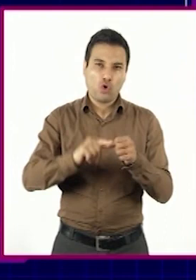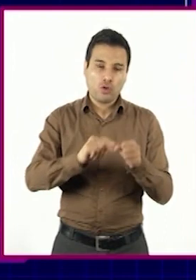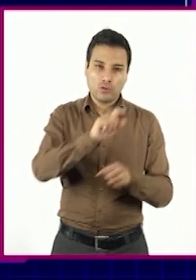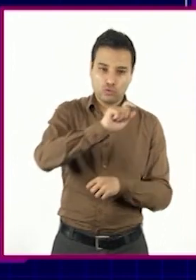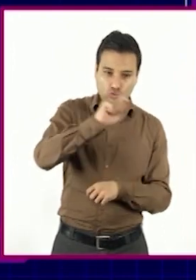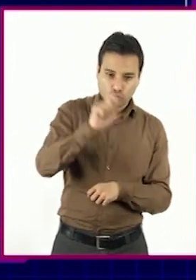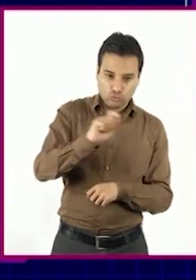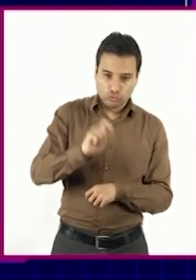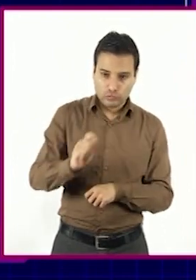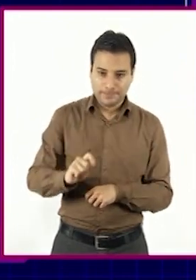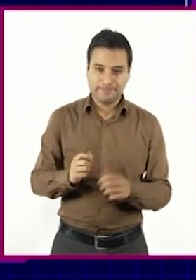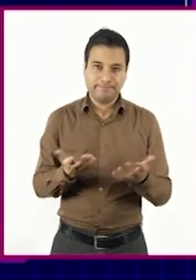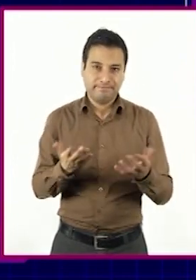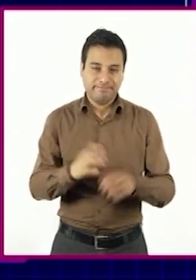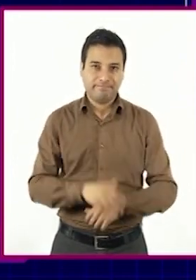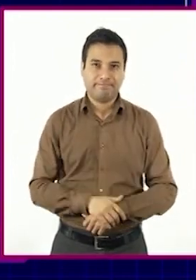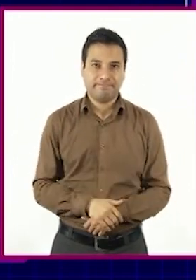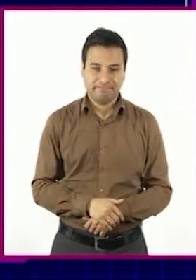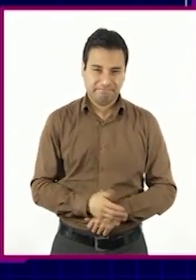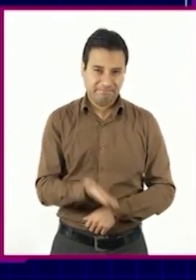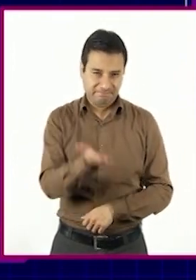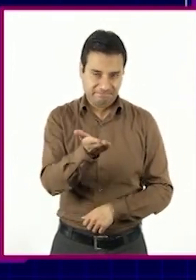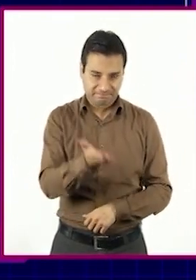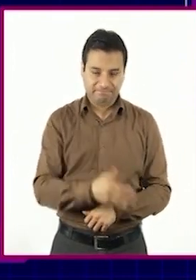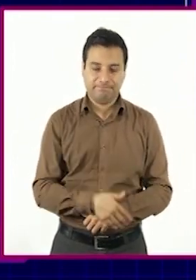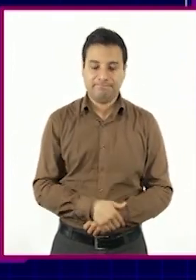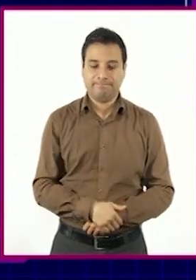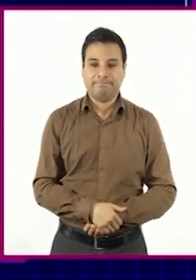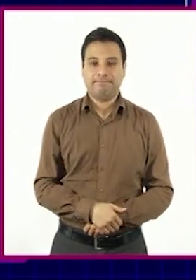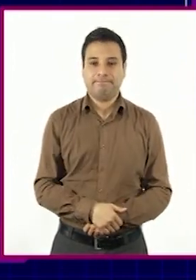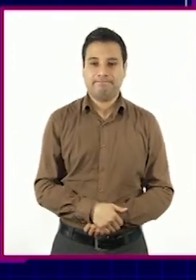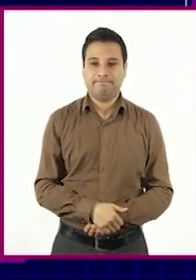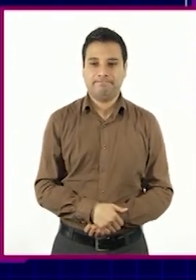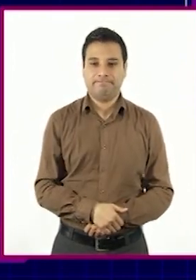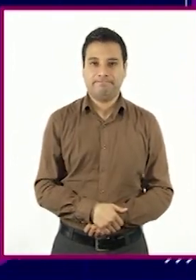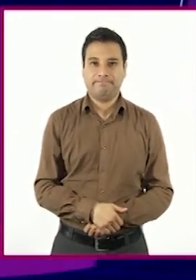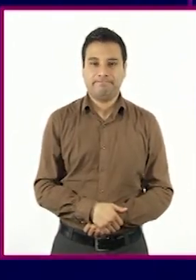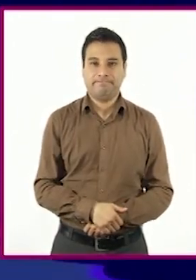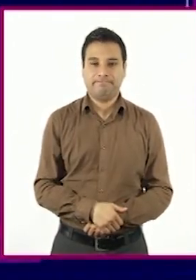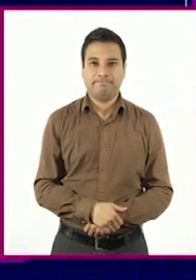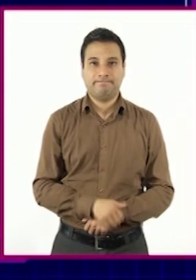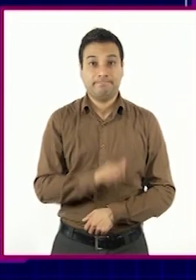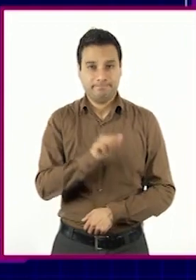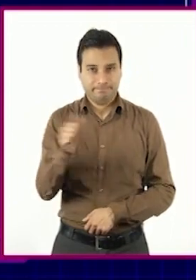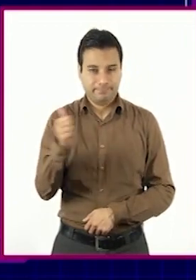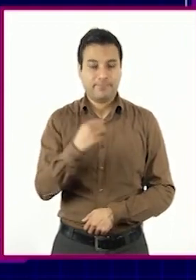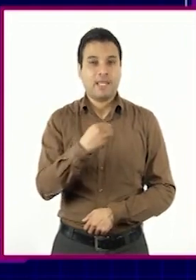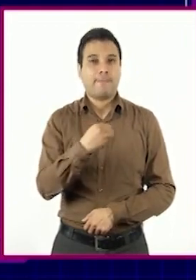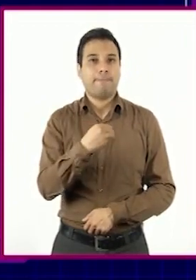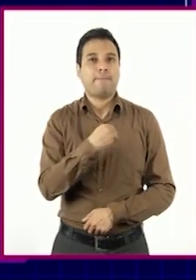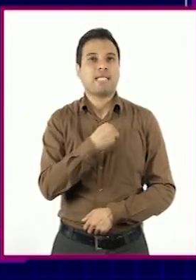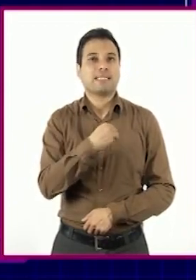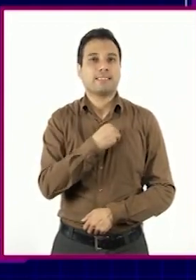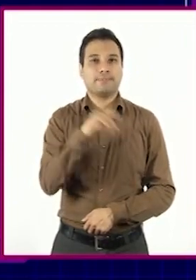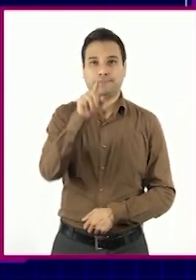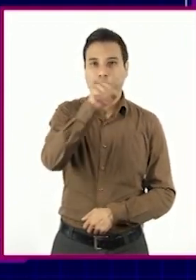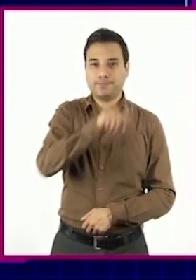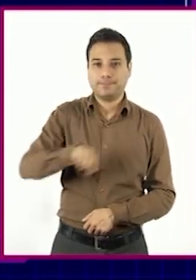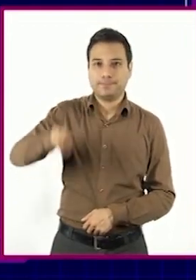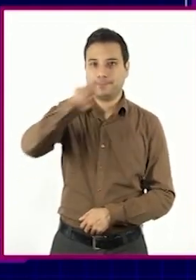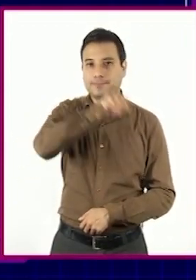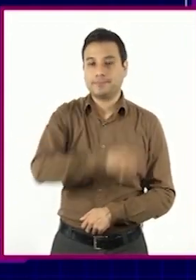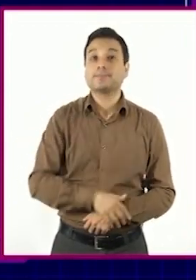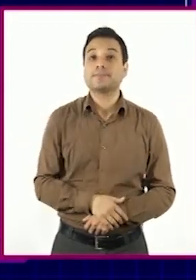que sobra. Coloréenlo de distinto color. Para la gráfica circular de Max se ocupa el ángulo de 27